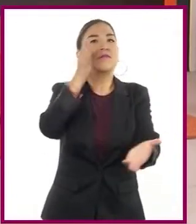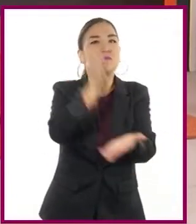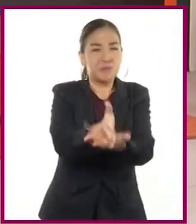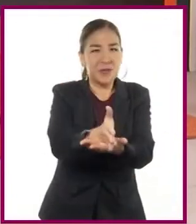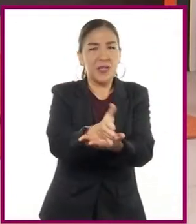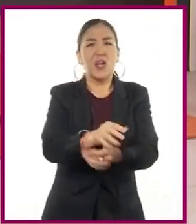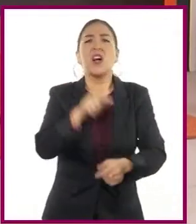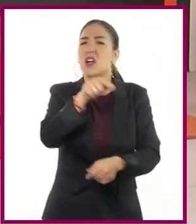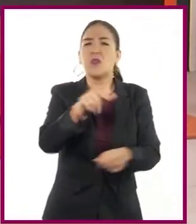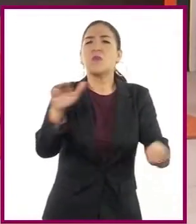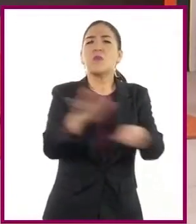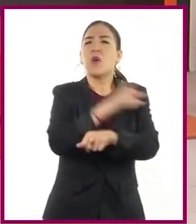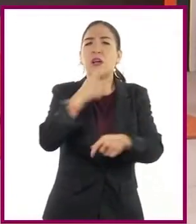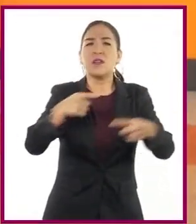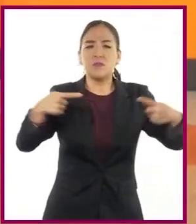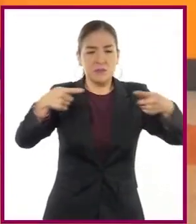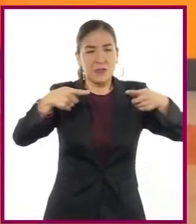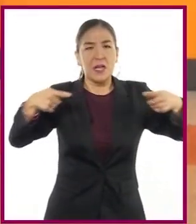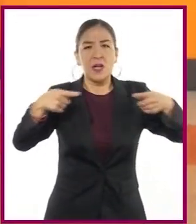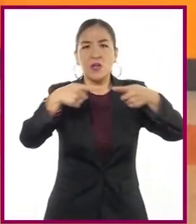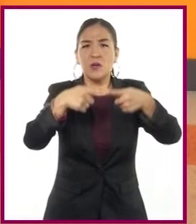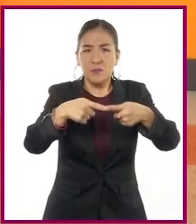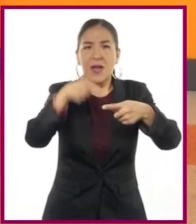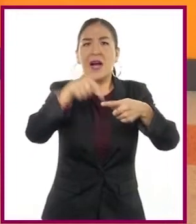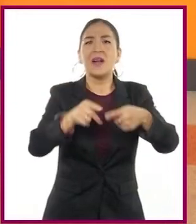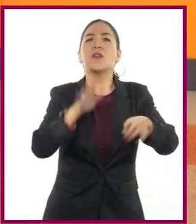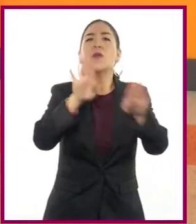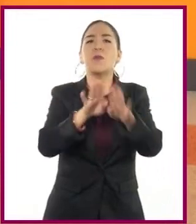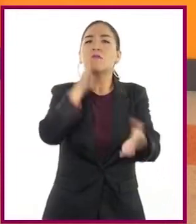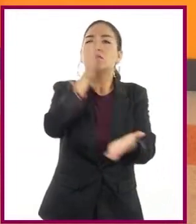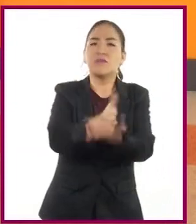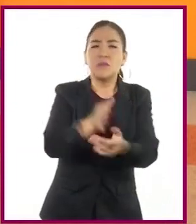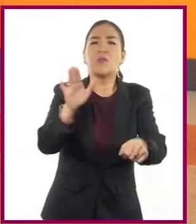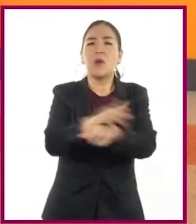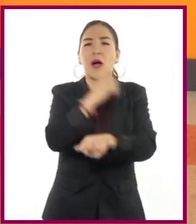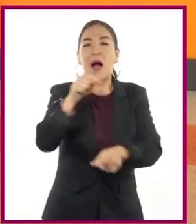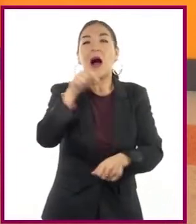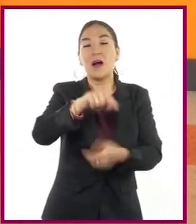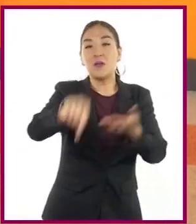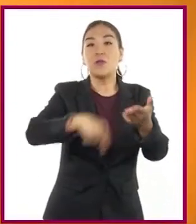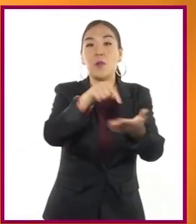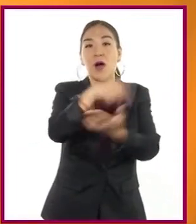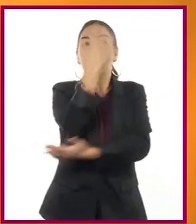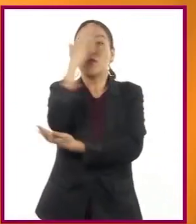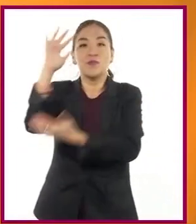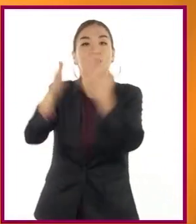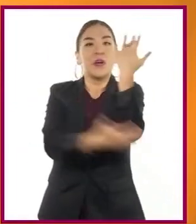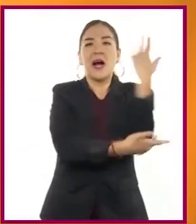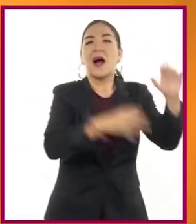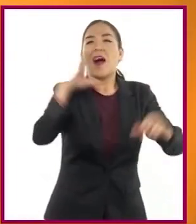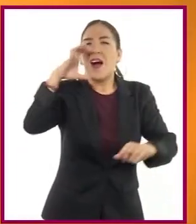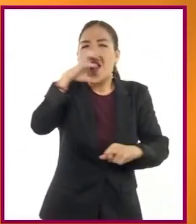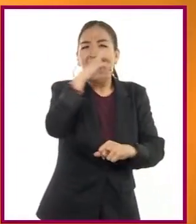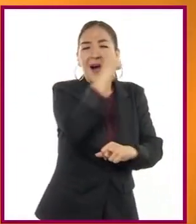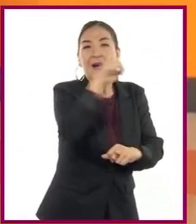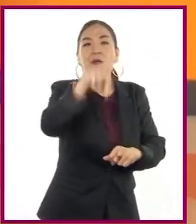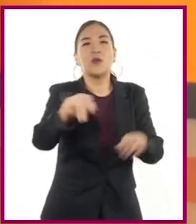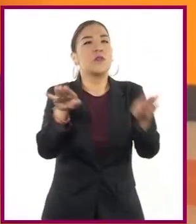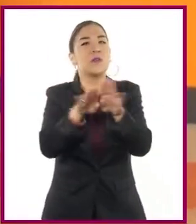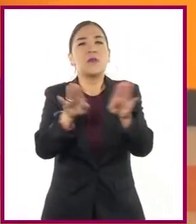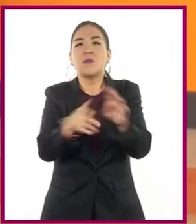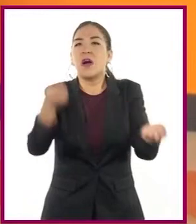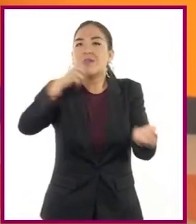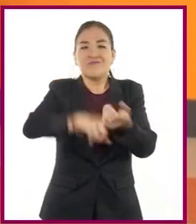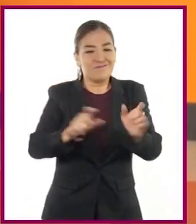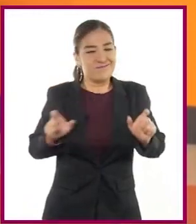¿Y por qué se corta en ese punto? Porque en ese lugar existe una selva tropical compacta e infranqueable